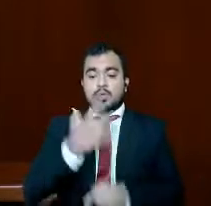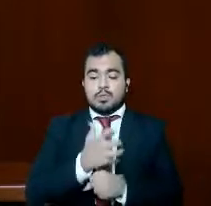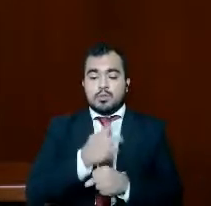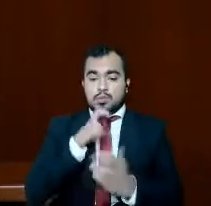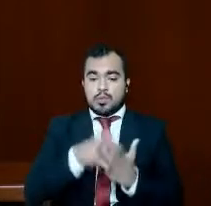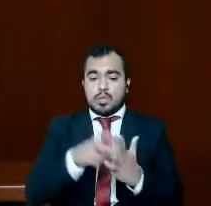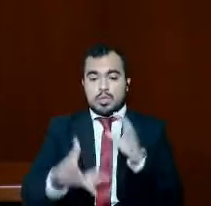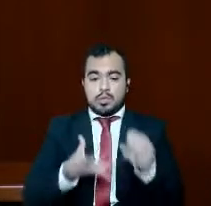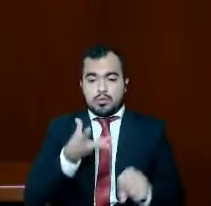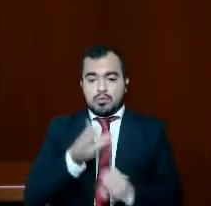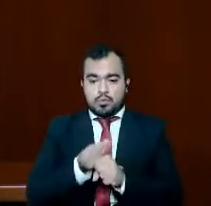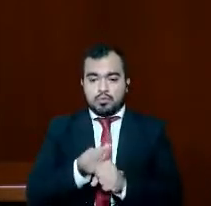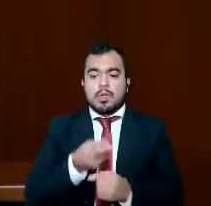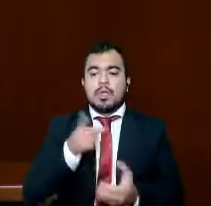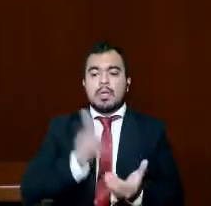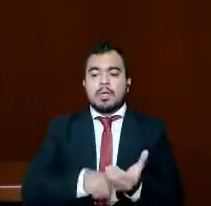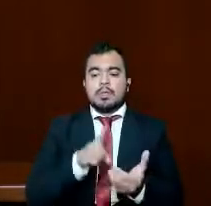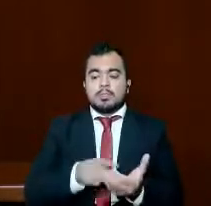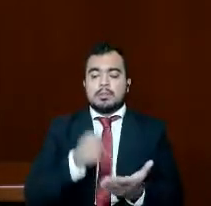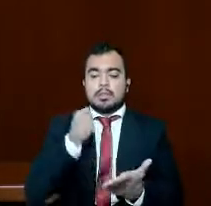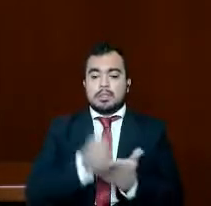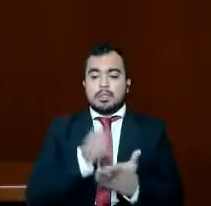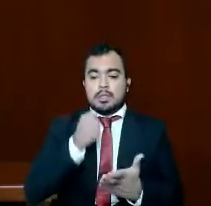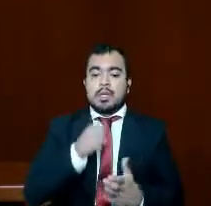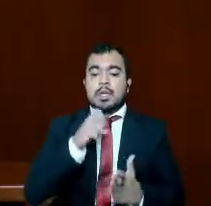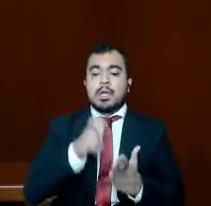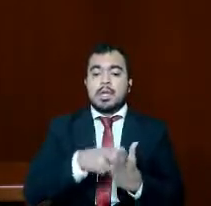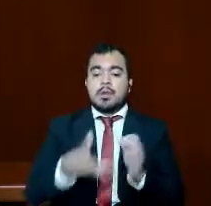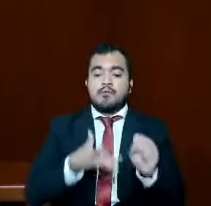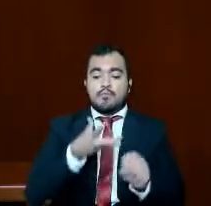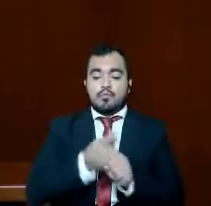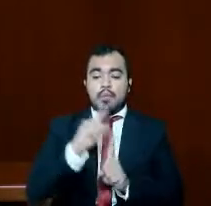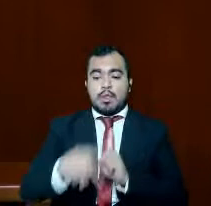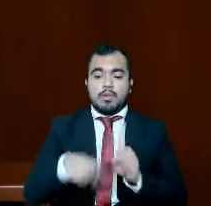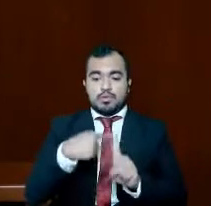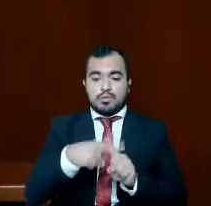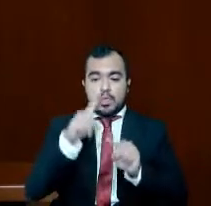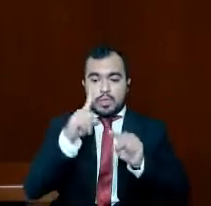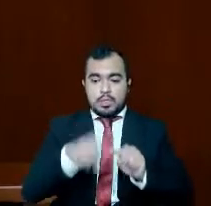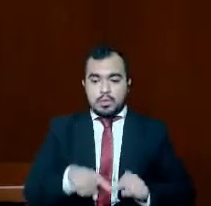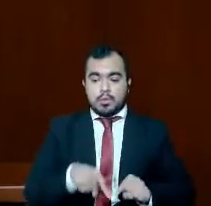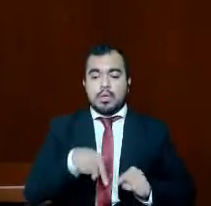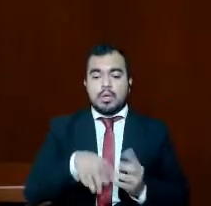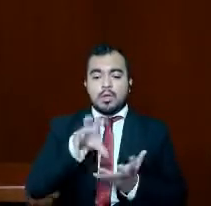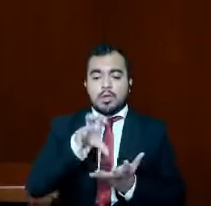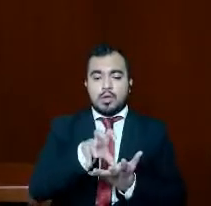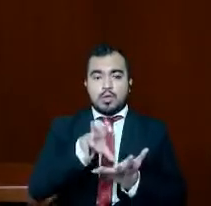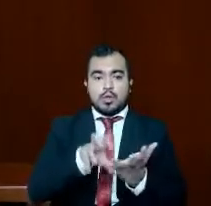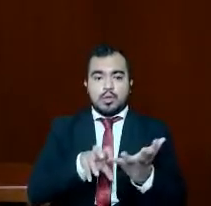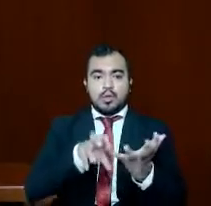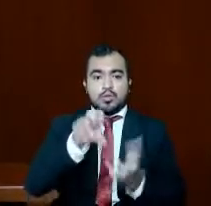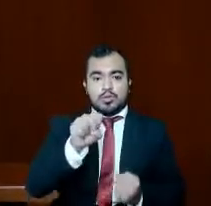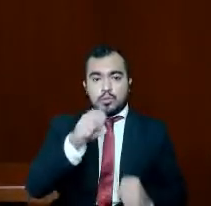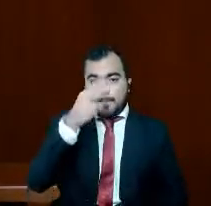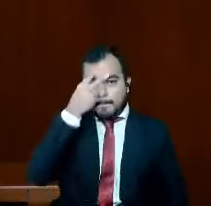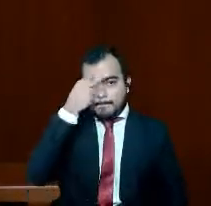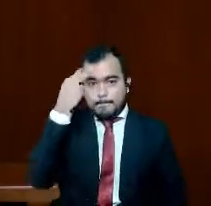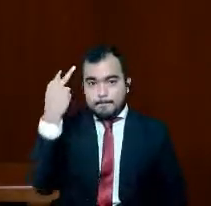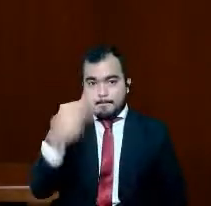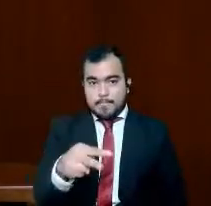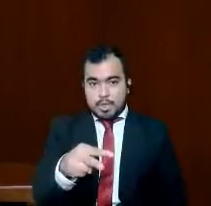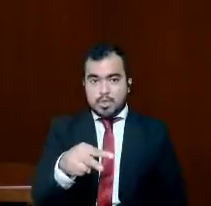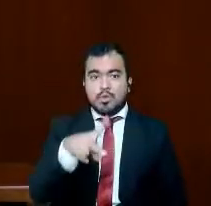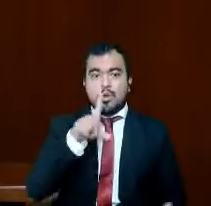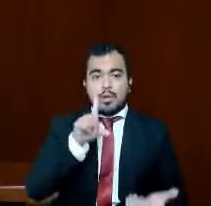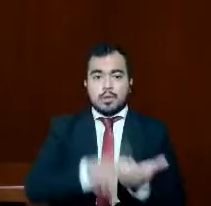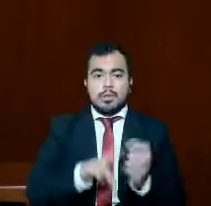por el que se reforman, adicionan y derogan diversas disposiciones de la Constitución Política de los Estados Unidos Mexicanos en materia